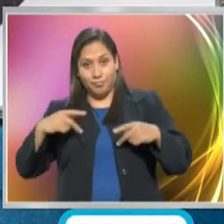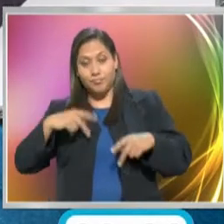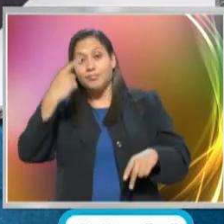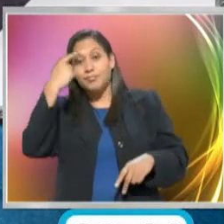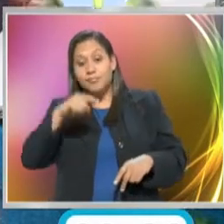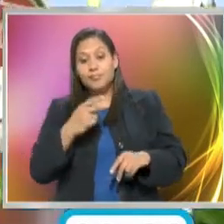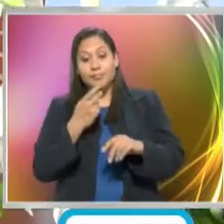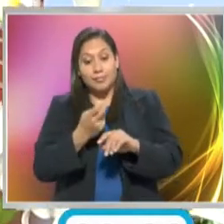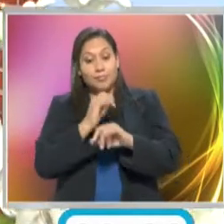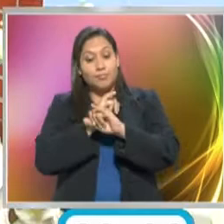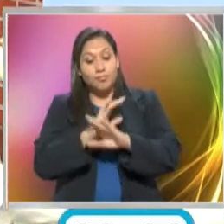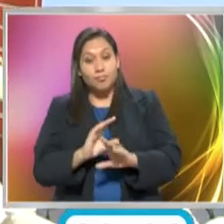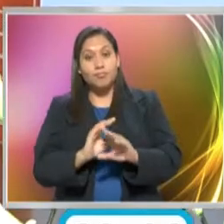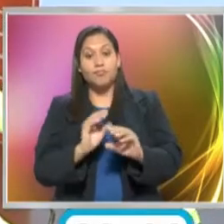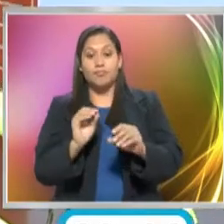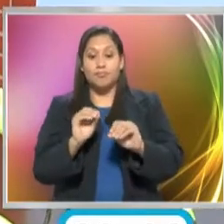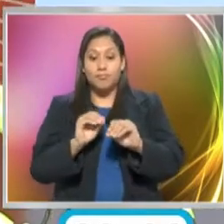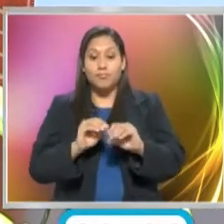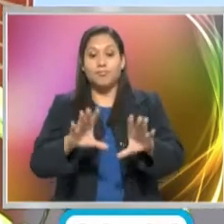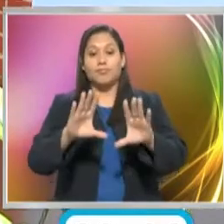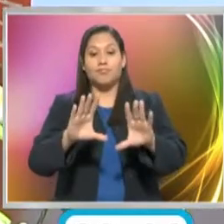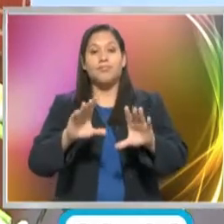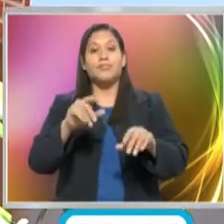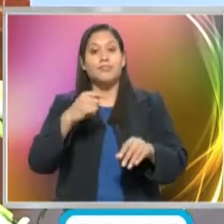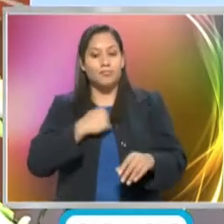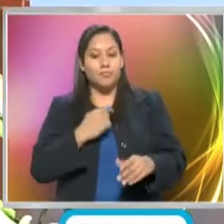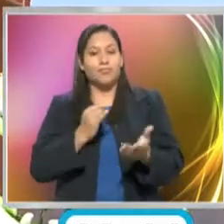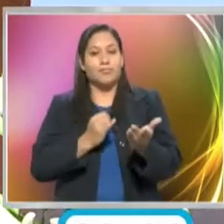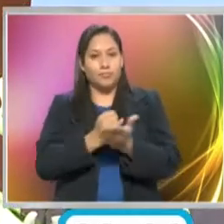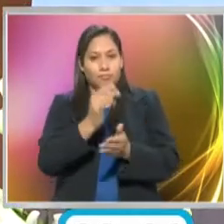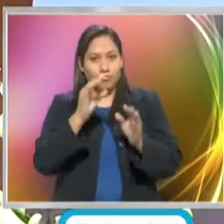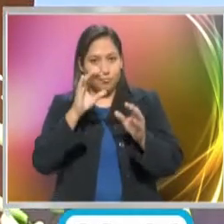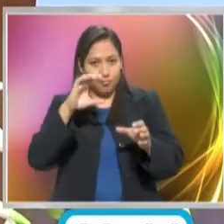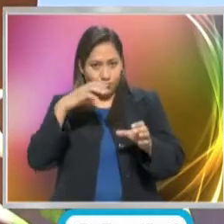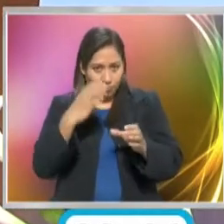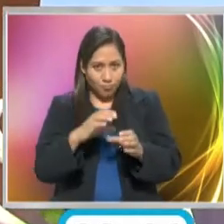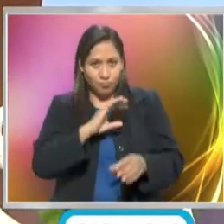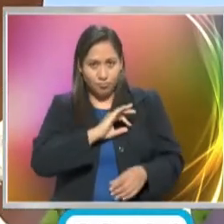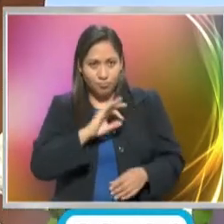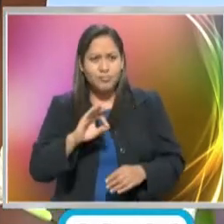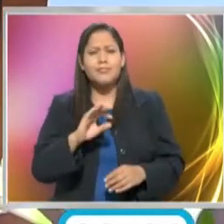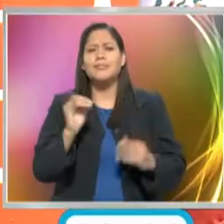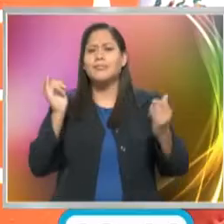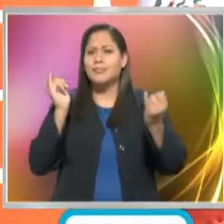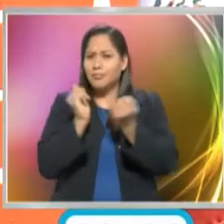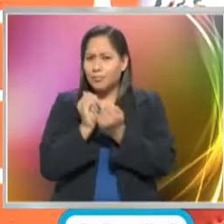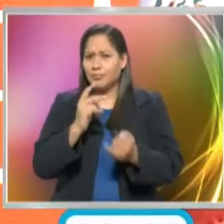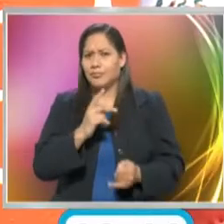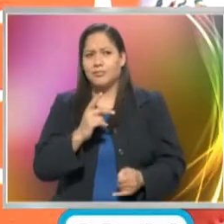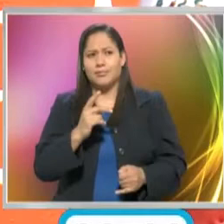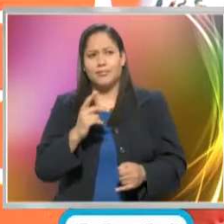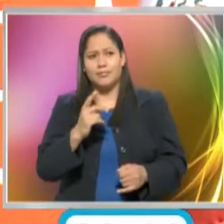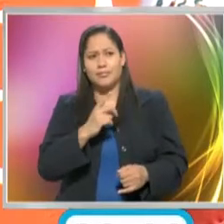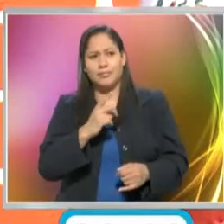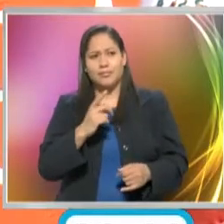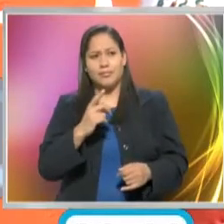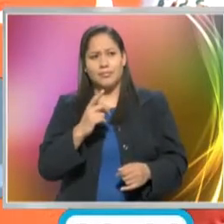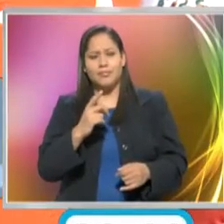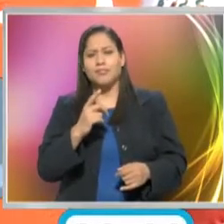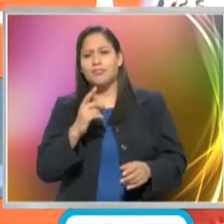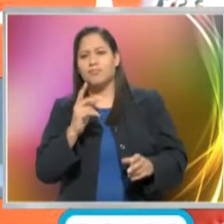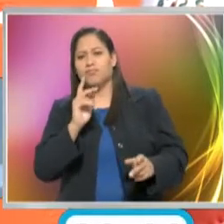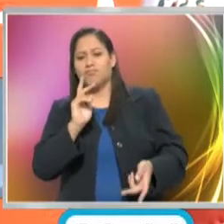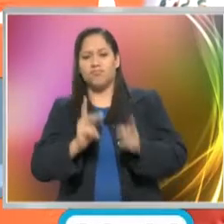con críticas. Por supuesto. Mira, Pablo Horacio es un chico que estudia la